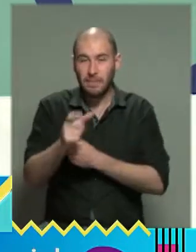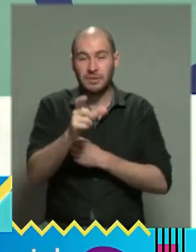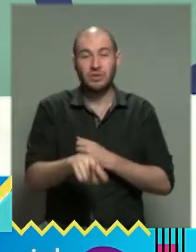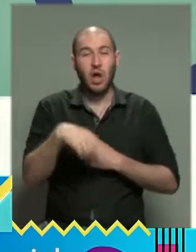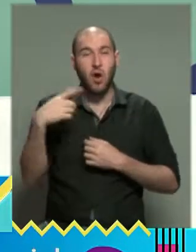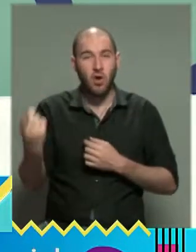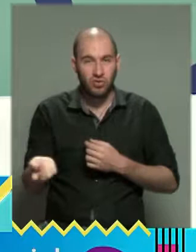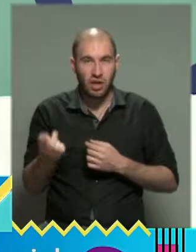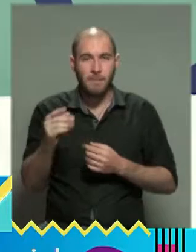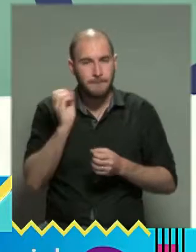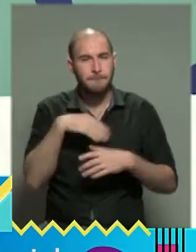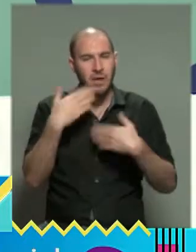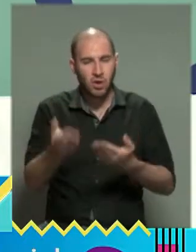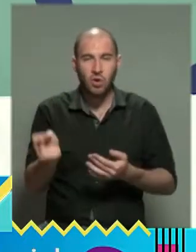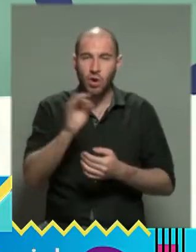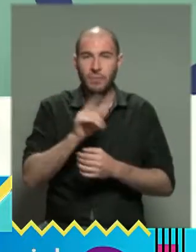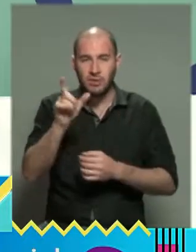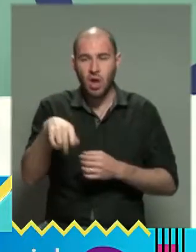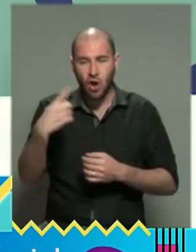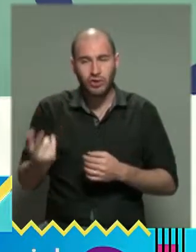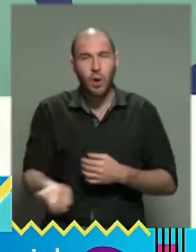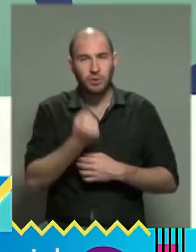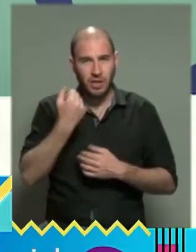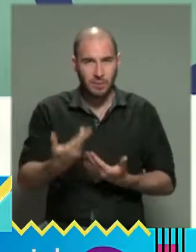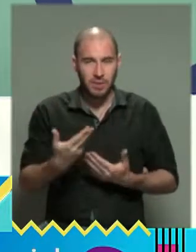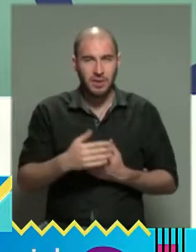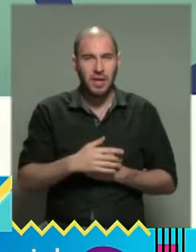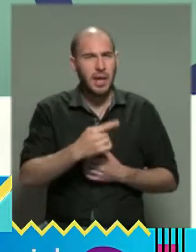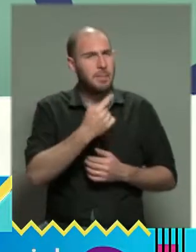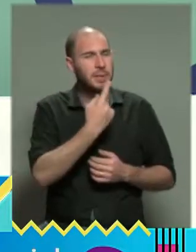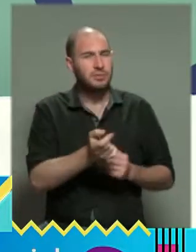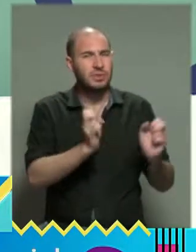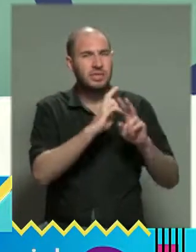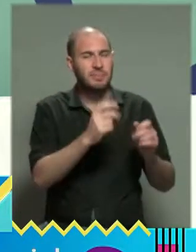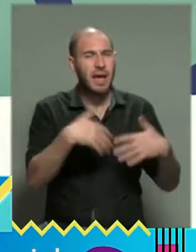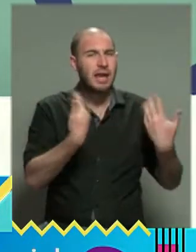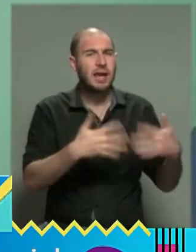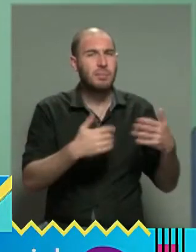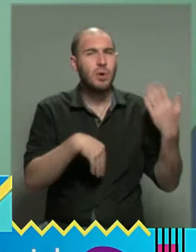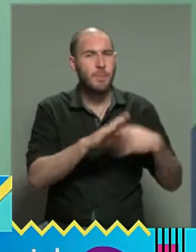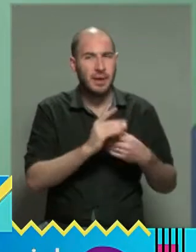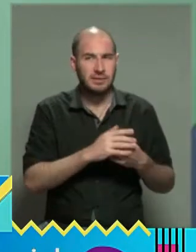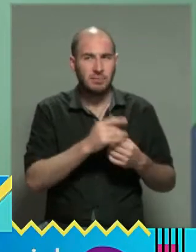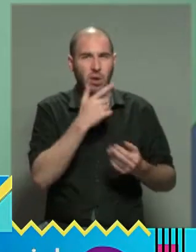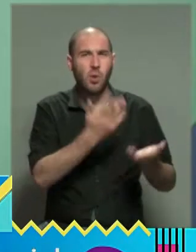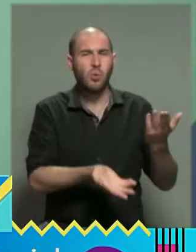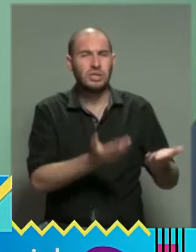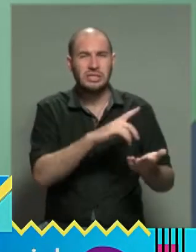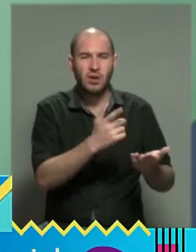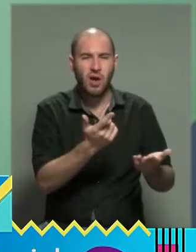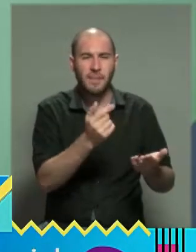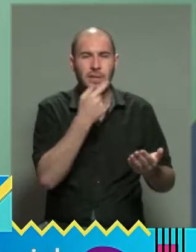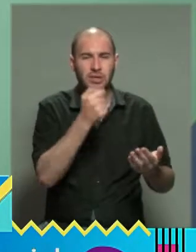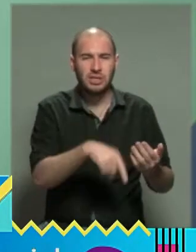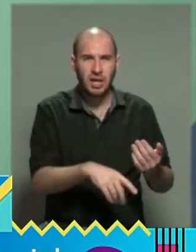otro sea mejor o a que otro tenga otra oportunidad. Beatriz, ¿cuál sería el tema más urgente en injusticia social que tenga